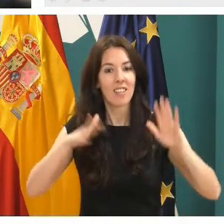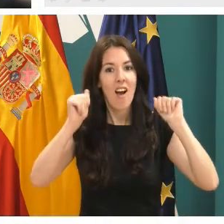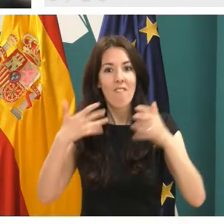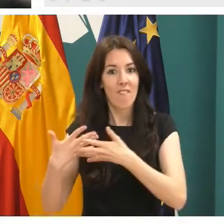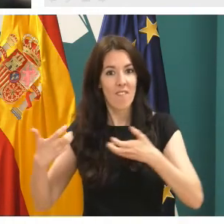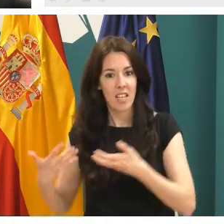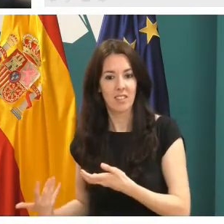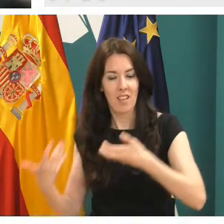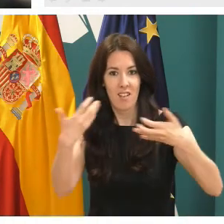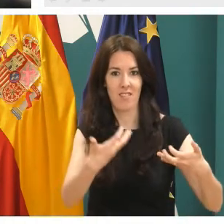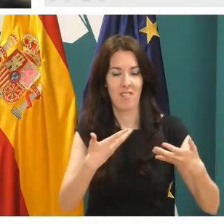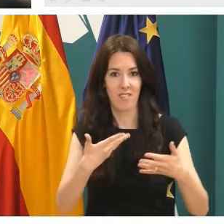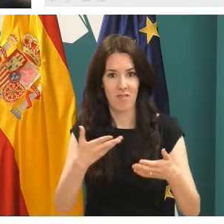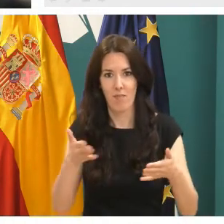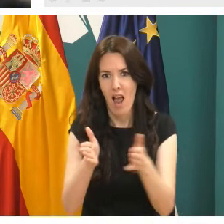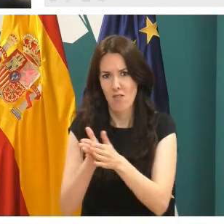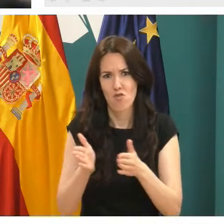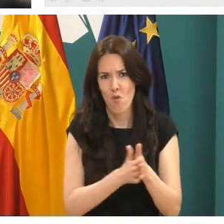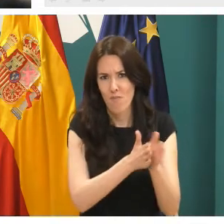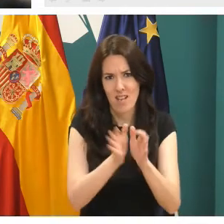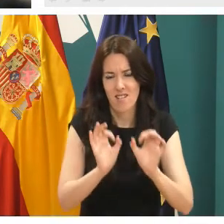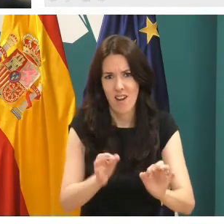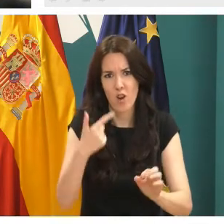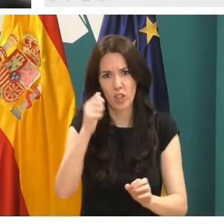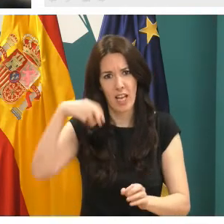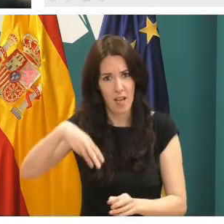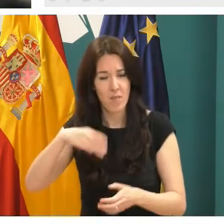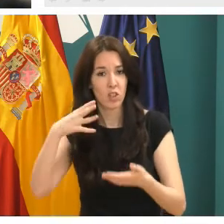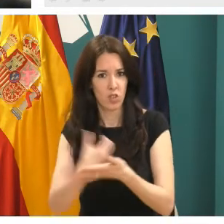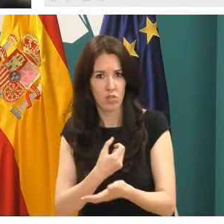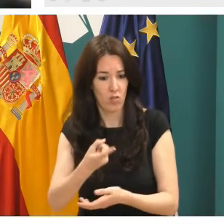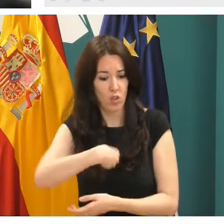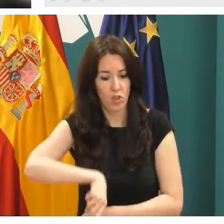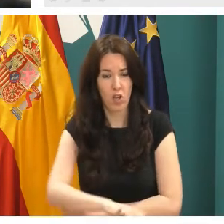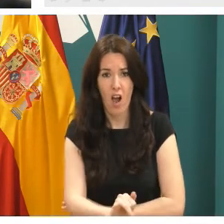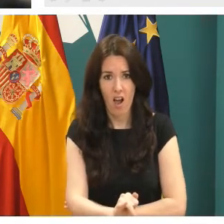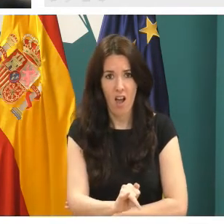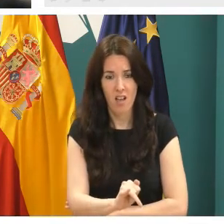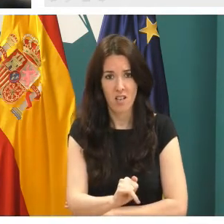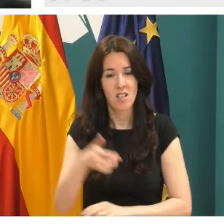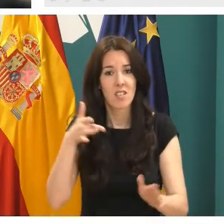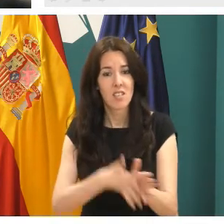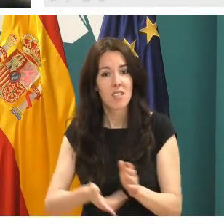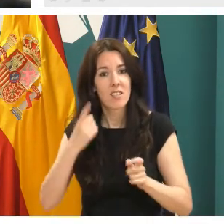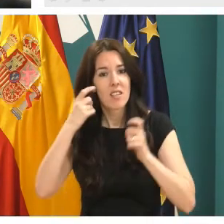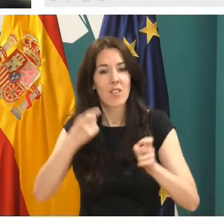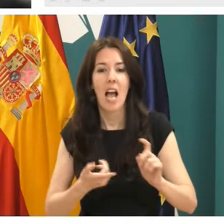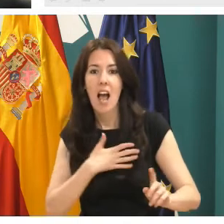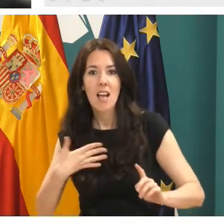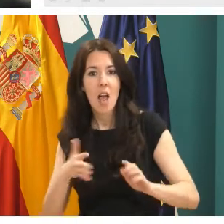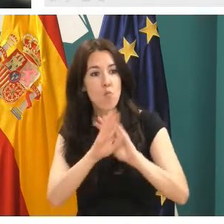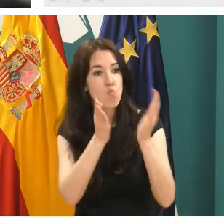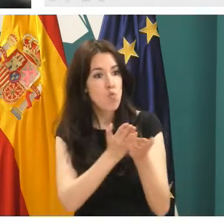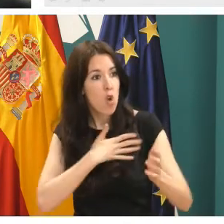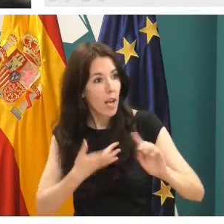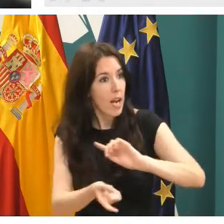que compartimos con todos nuestros compañeros del GEN, que por eso estamos aquí, tratar de encarnar el cambio que queremos ver en el